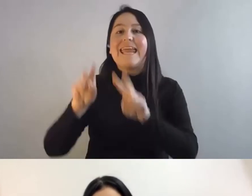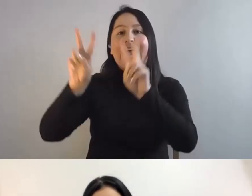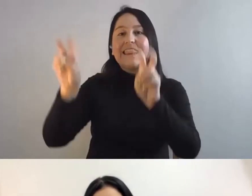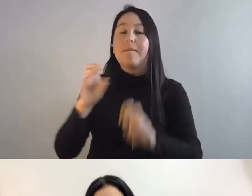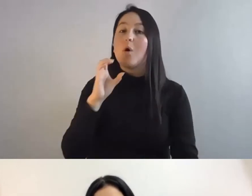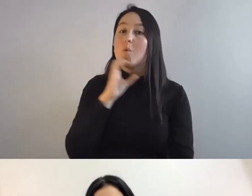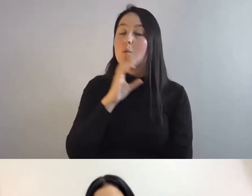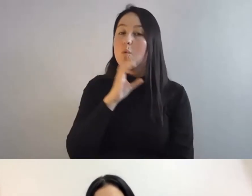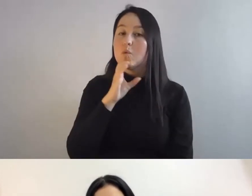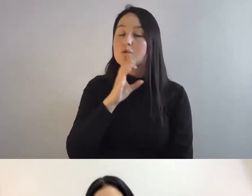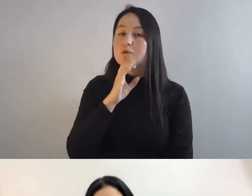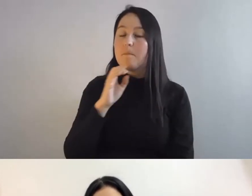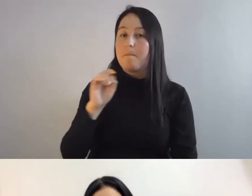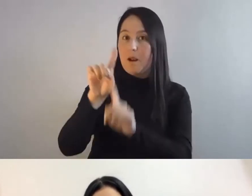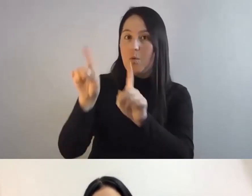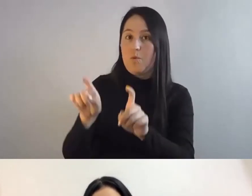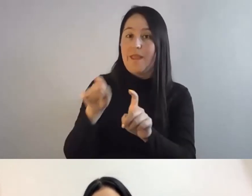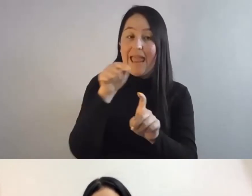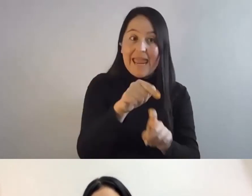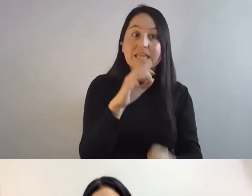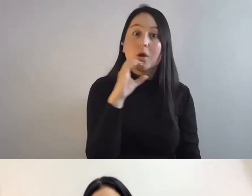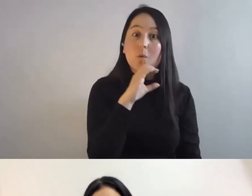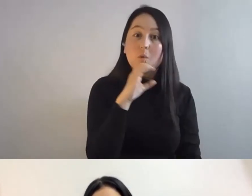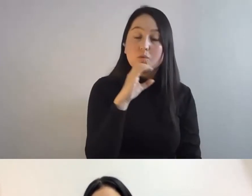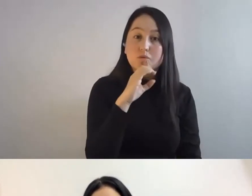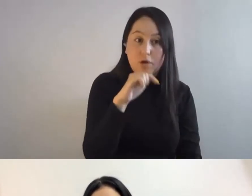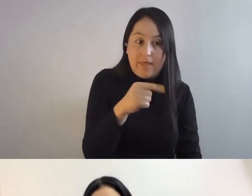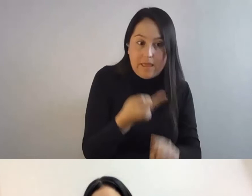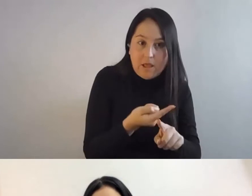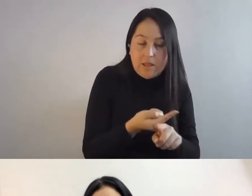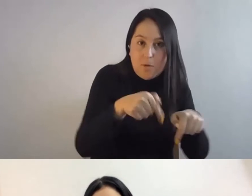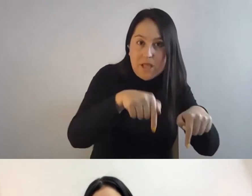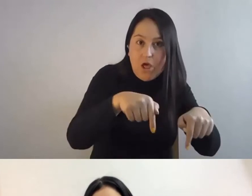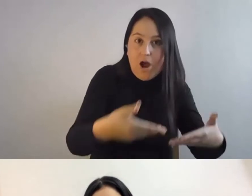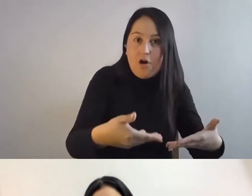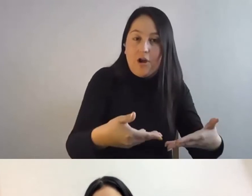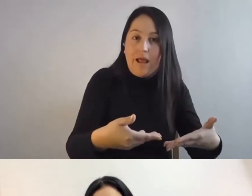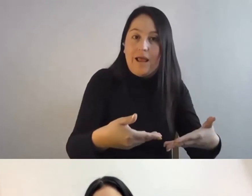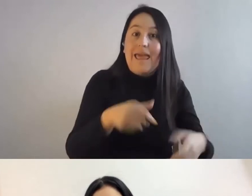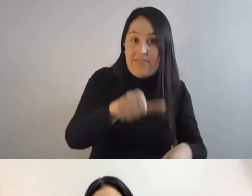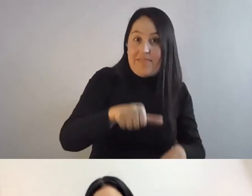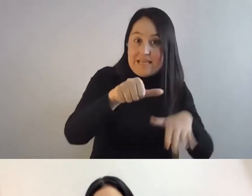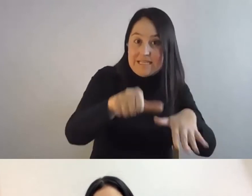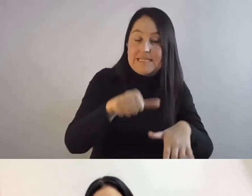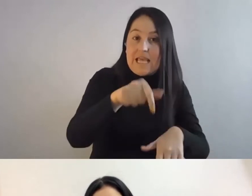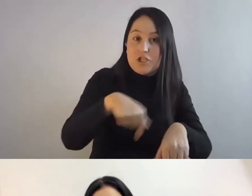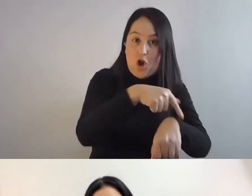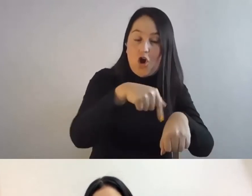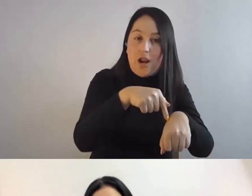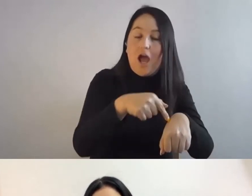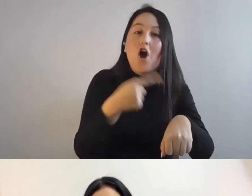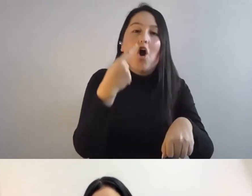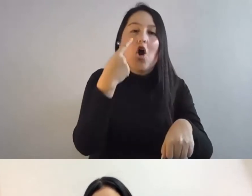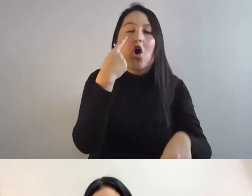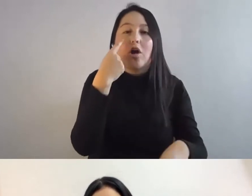se podría, por ejemplo, adaptar este curso del que estamos hablando de 16 horas, conocer en general